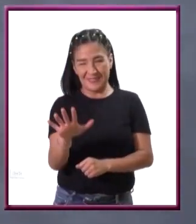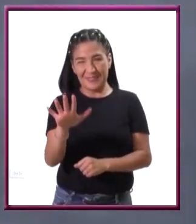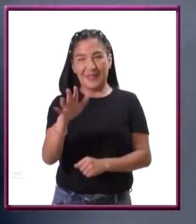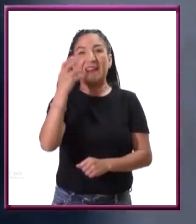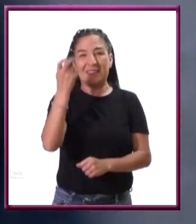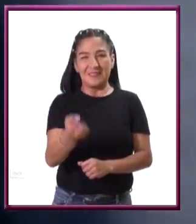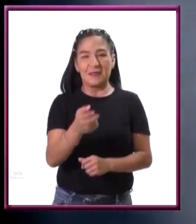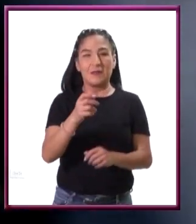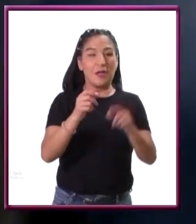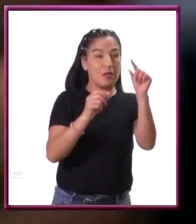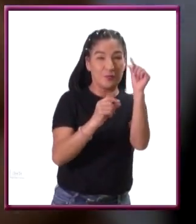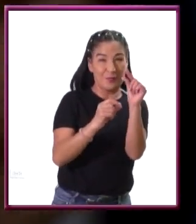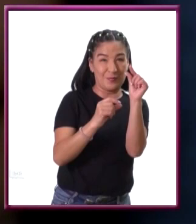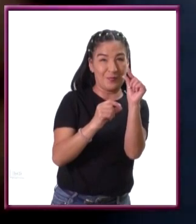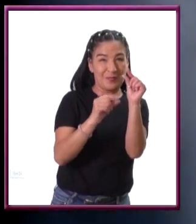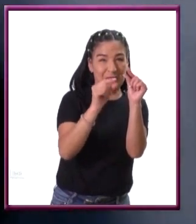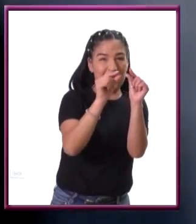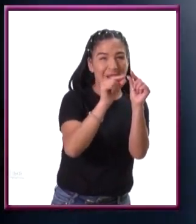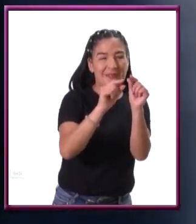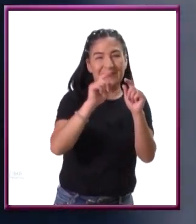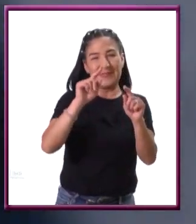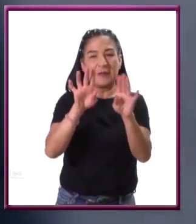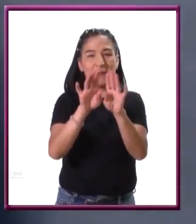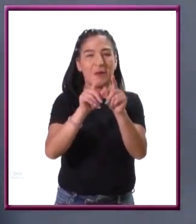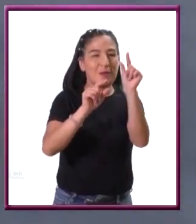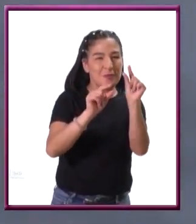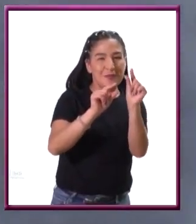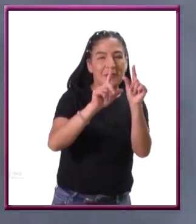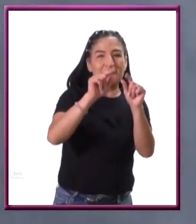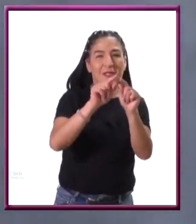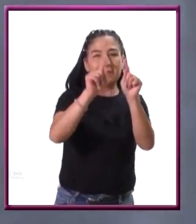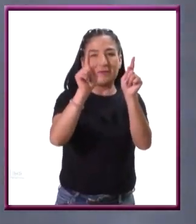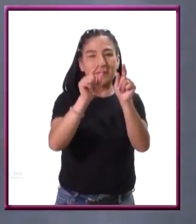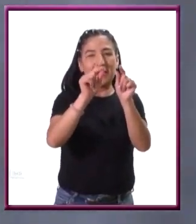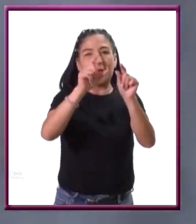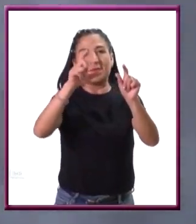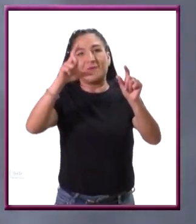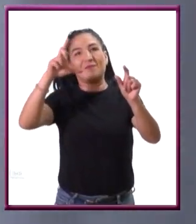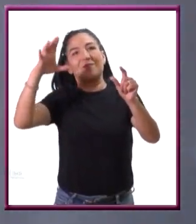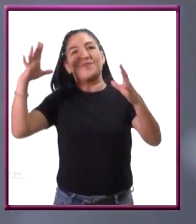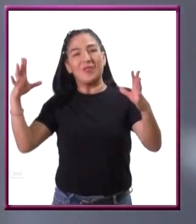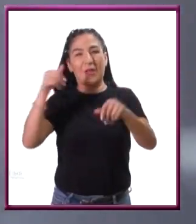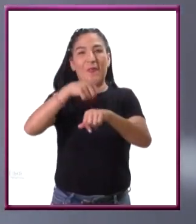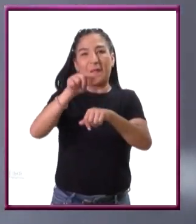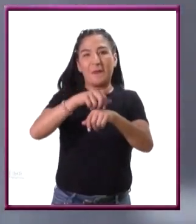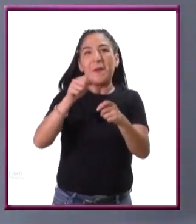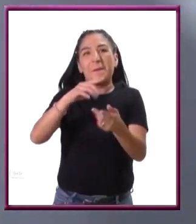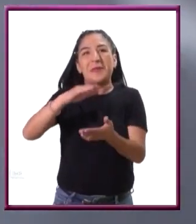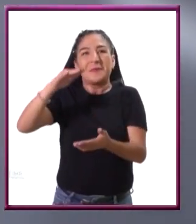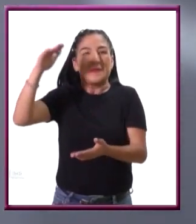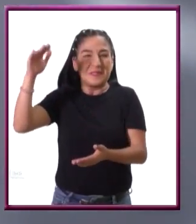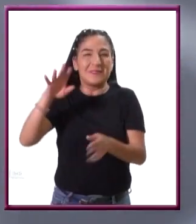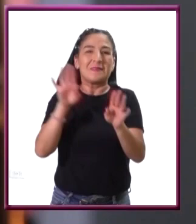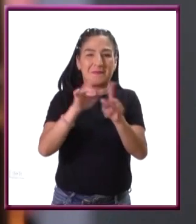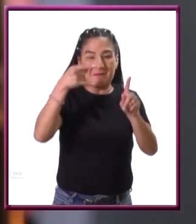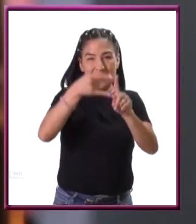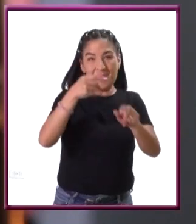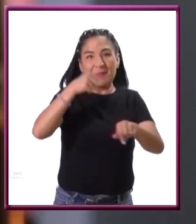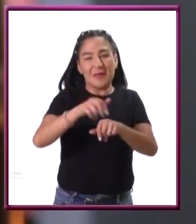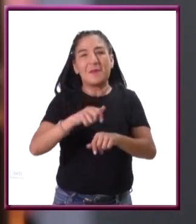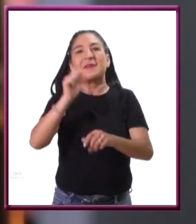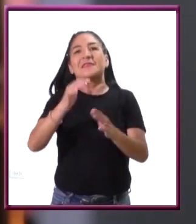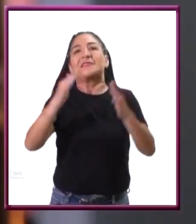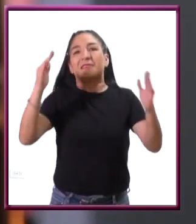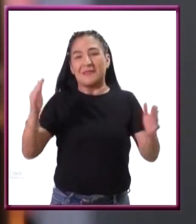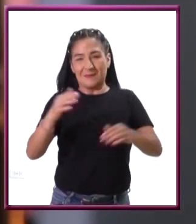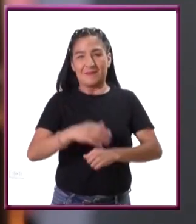chiquita, tenemos una curva de crecimiento, pero después es bestial. Cuando los números ya son grandes, tener el cuadrado de un número grande es un número gigantesco.